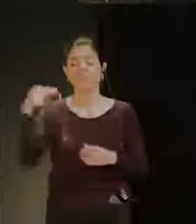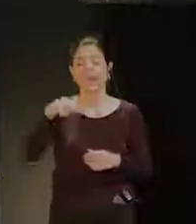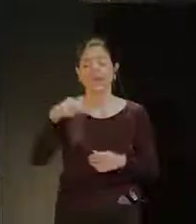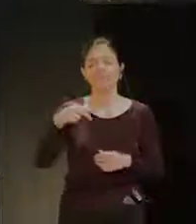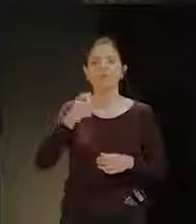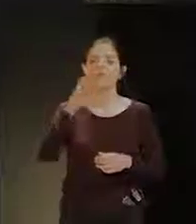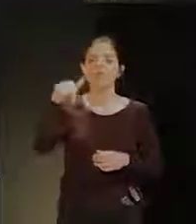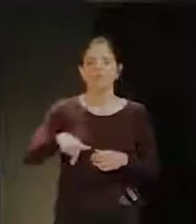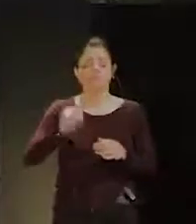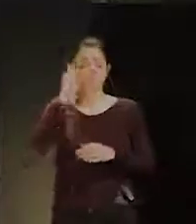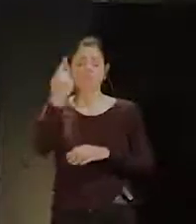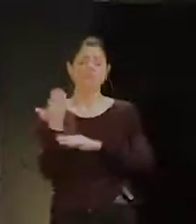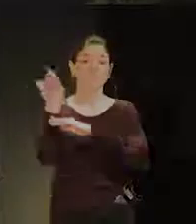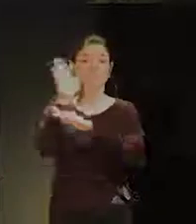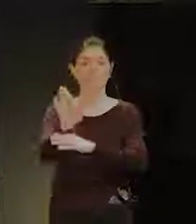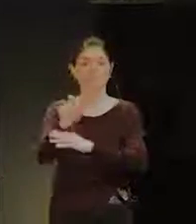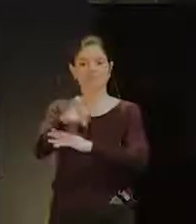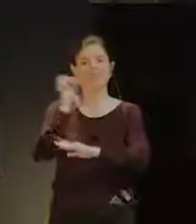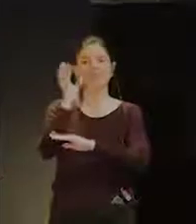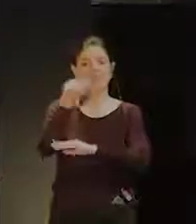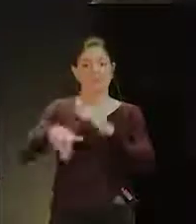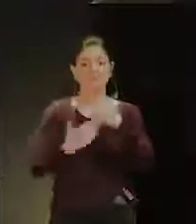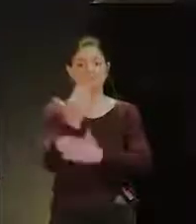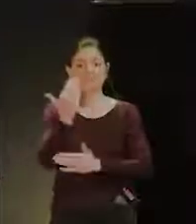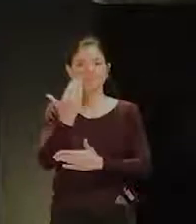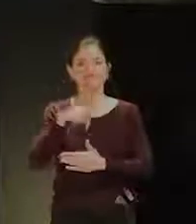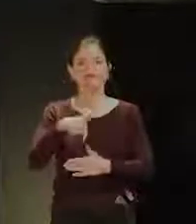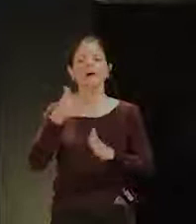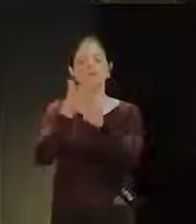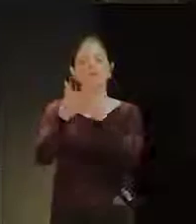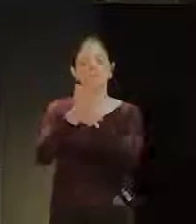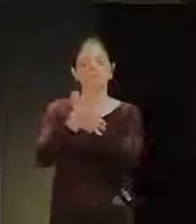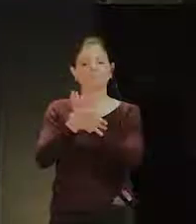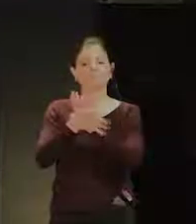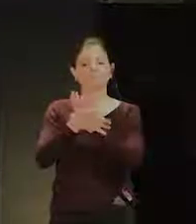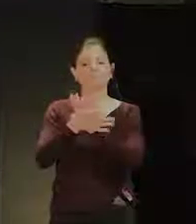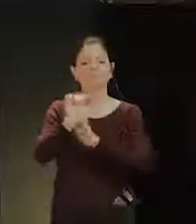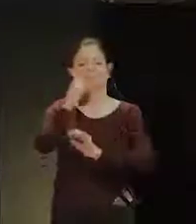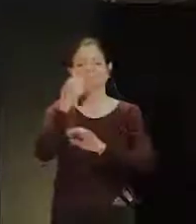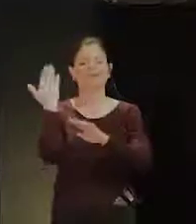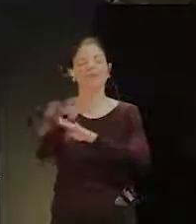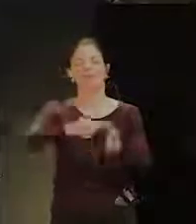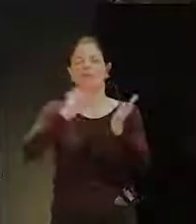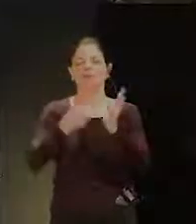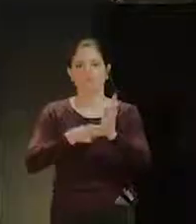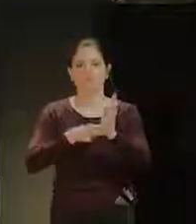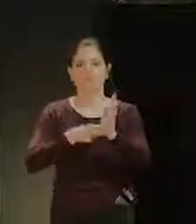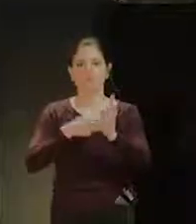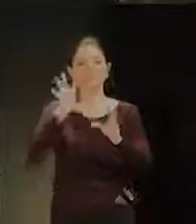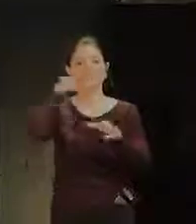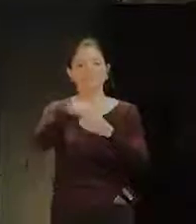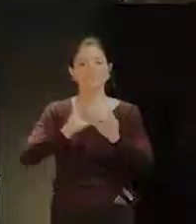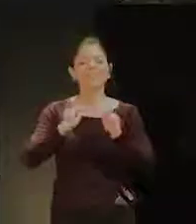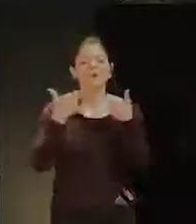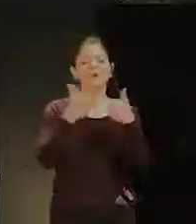Natalie, bueno, hoy en esta primera presentación, en la conferencia de esta mañana, va a hablar de Attitude is Everything, digamos dentro